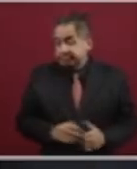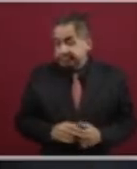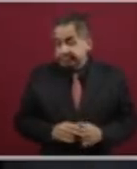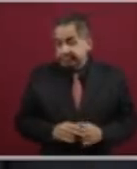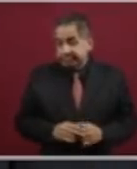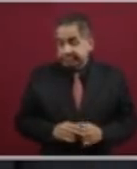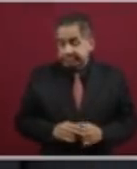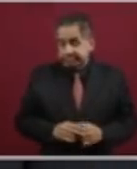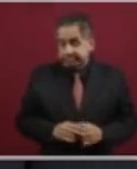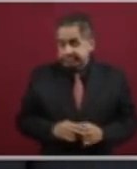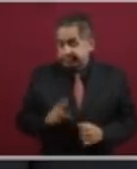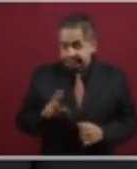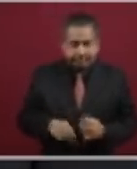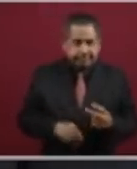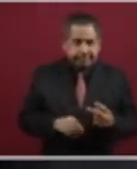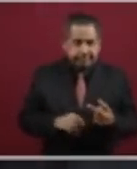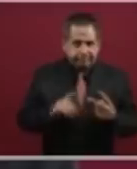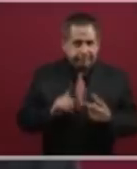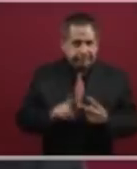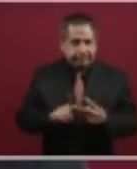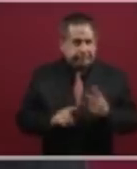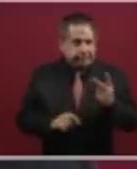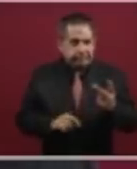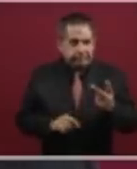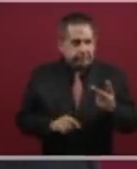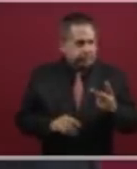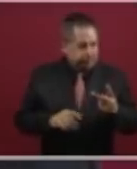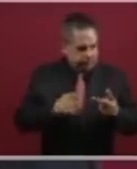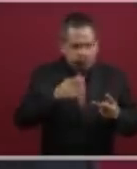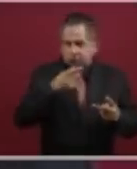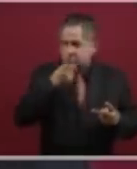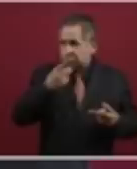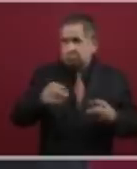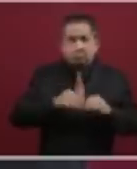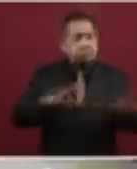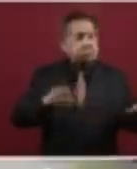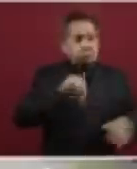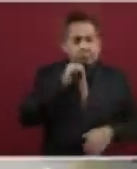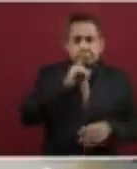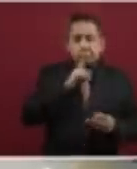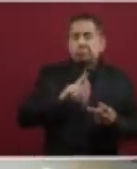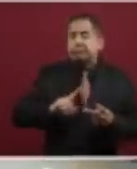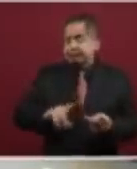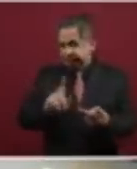Dos, porque también no lo vi publicado,